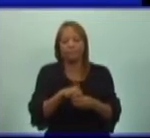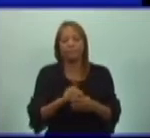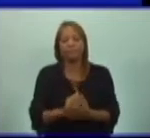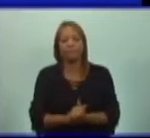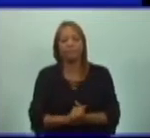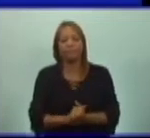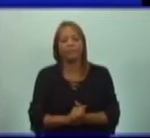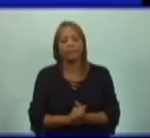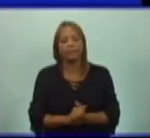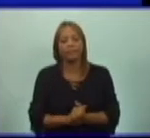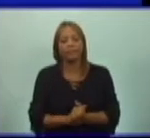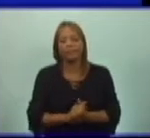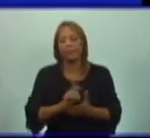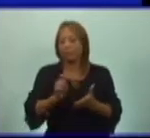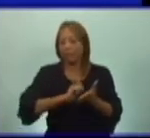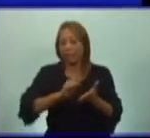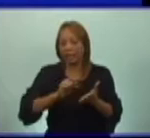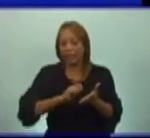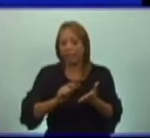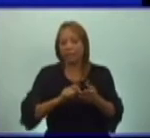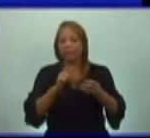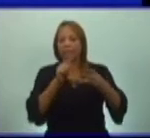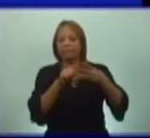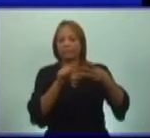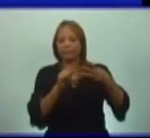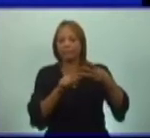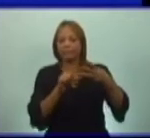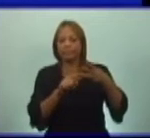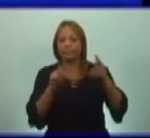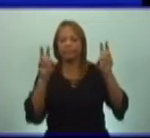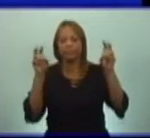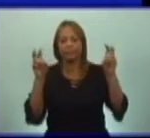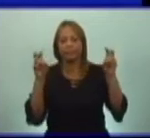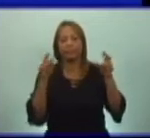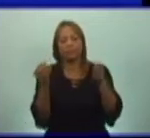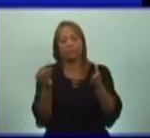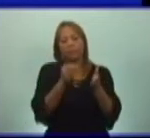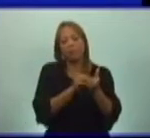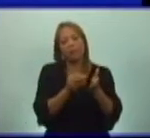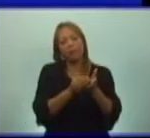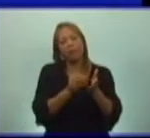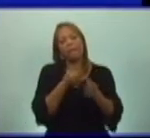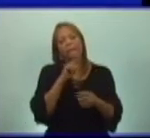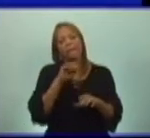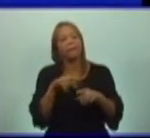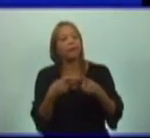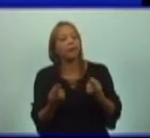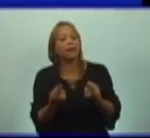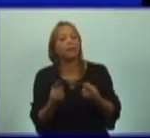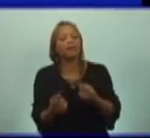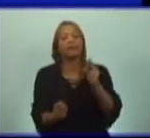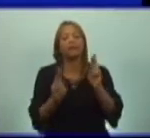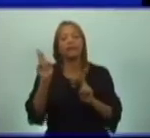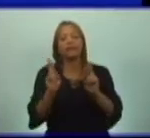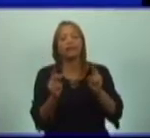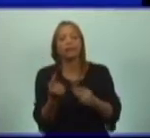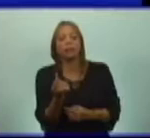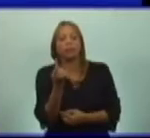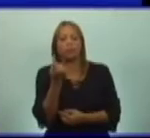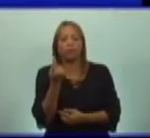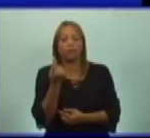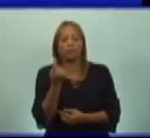Les sugiero que anoten los tres temas para que después puedan decidirse.